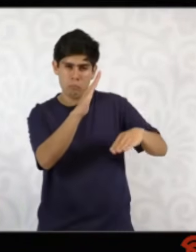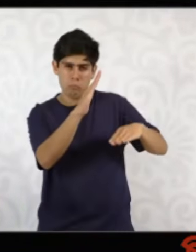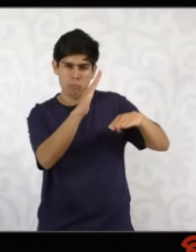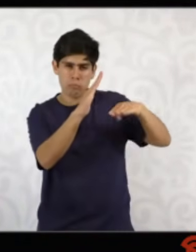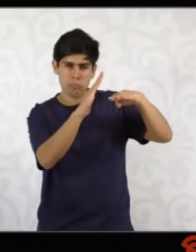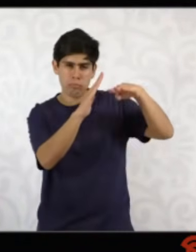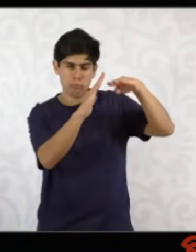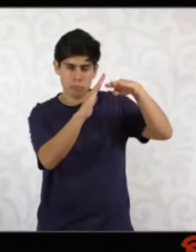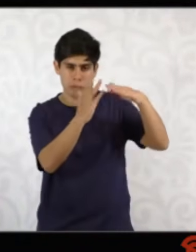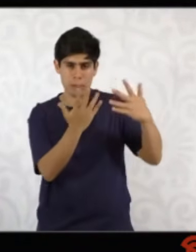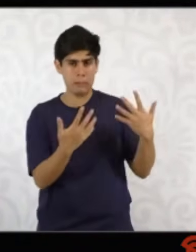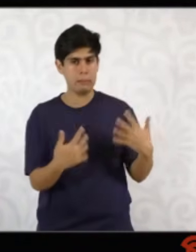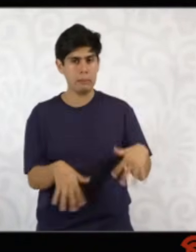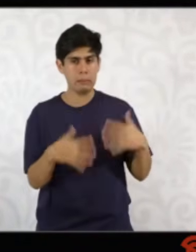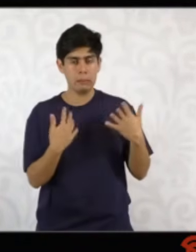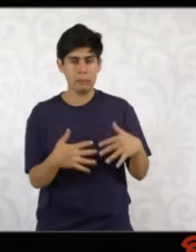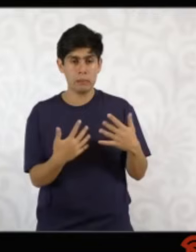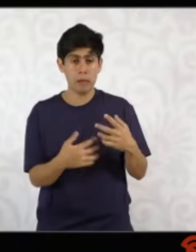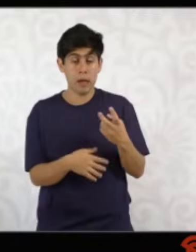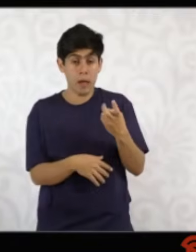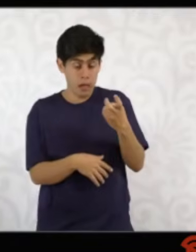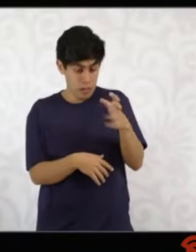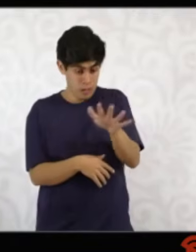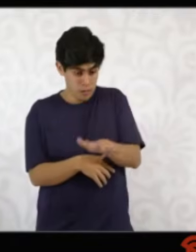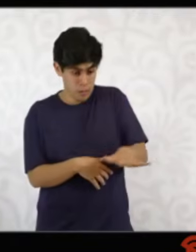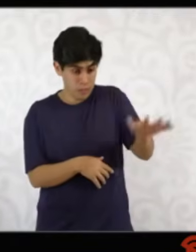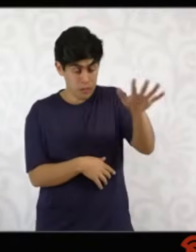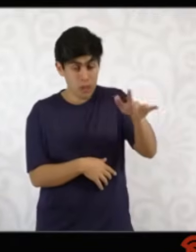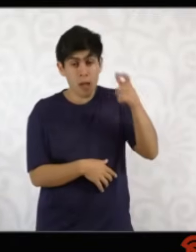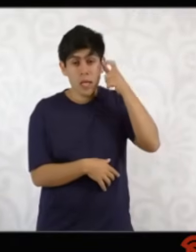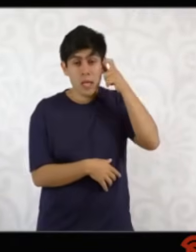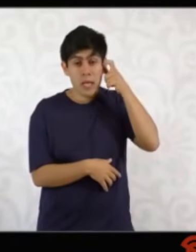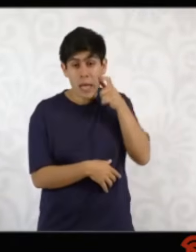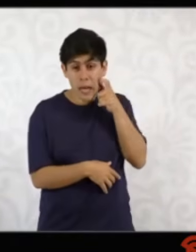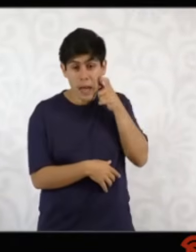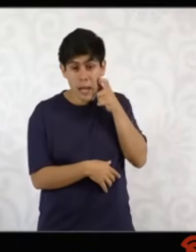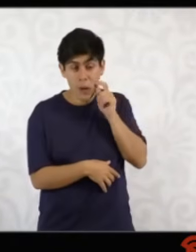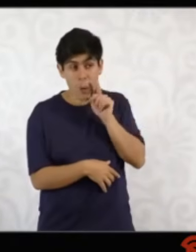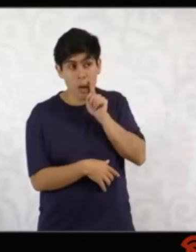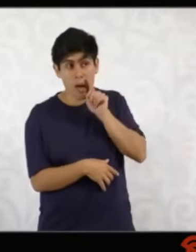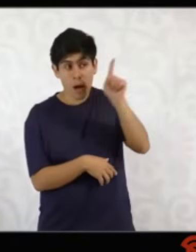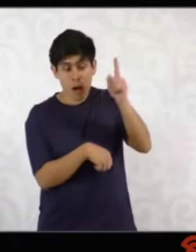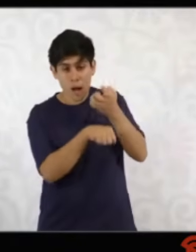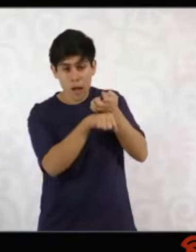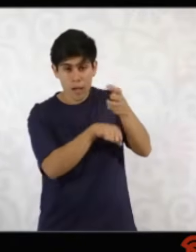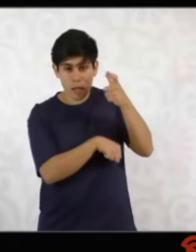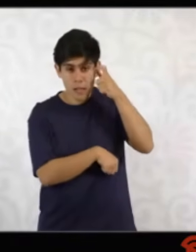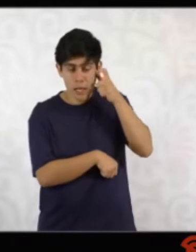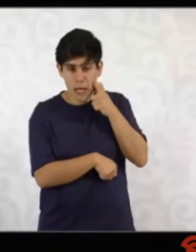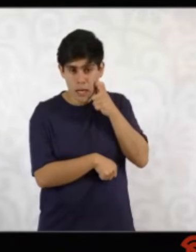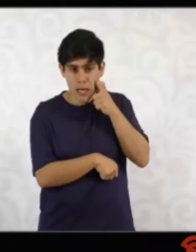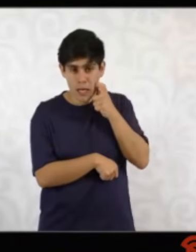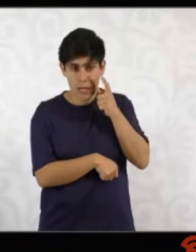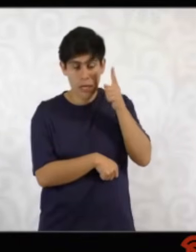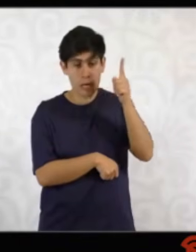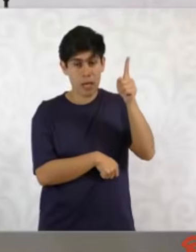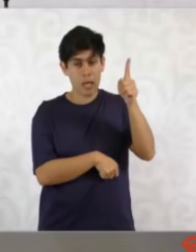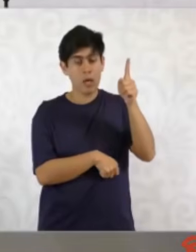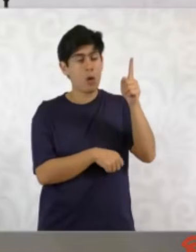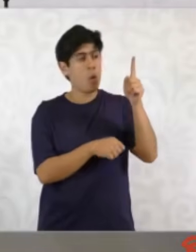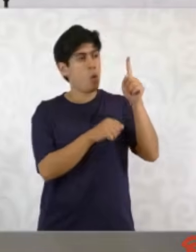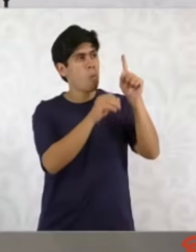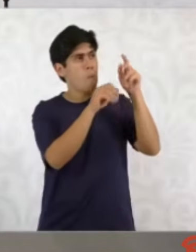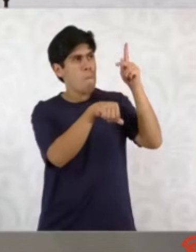Así están encarando los habitantes del pueblo de Guerrero el embate de este meteoro, John.